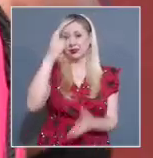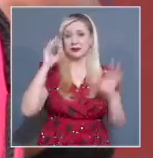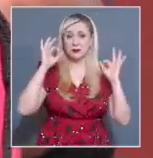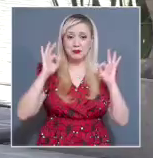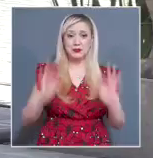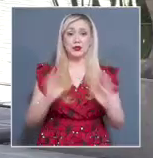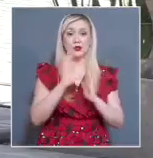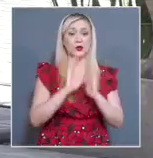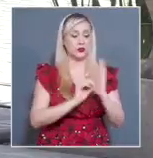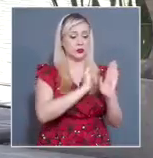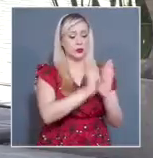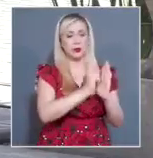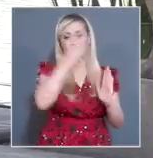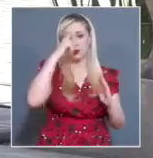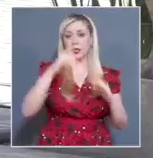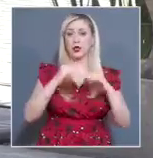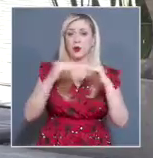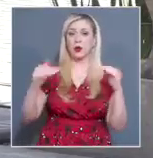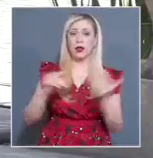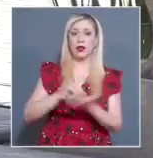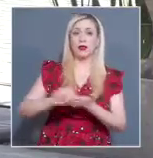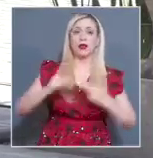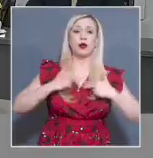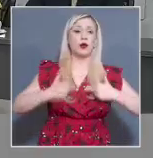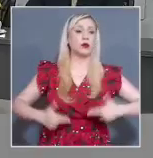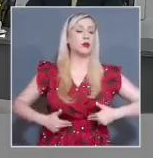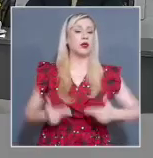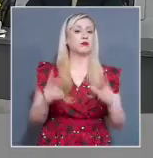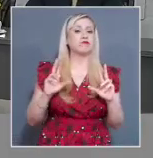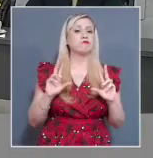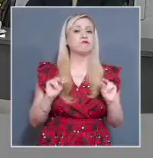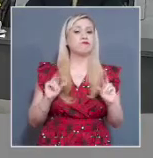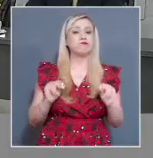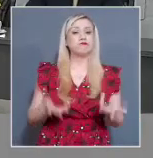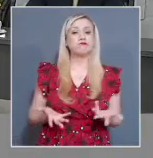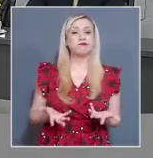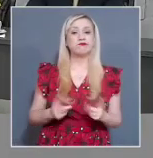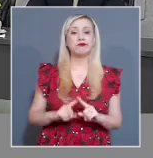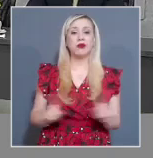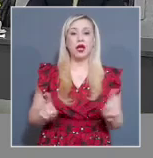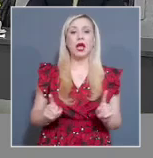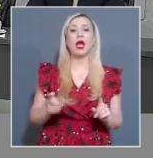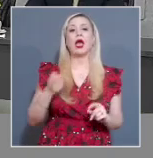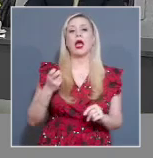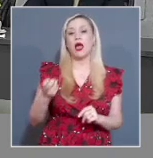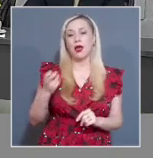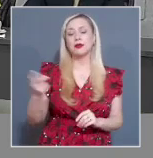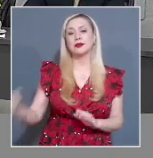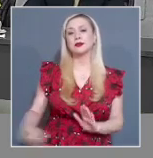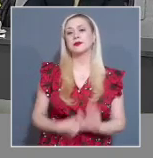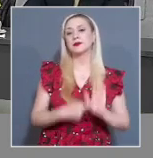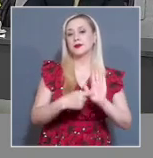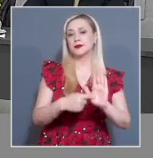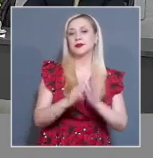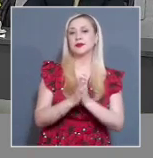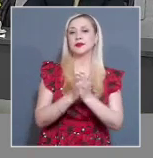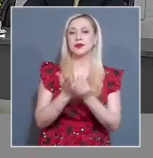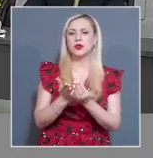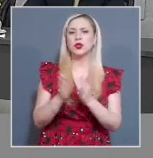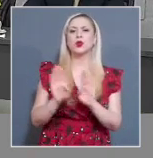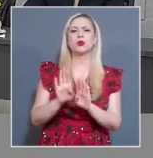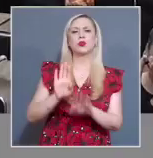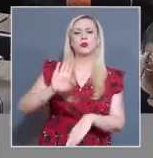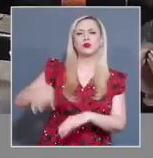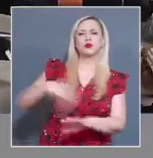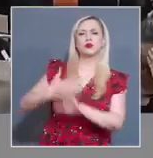en materia de derechos humanos en términos de paridad. Al participar en la presentación del libro Violencia política contra las mujeres